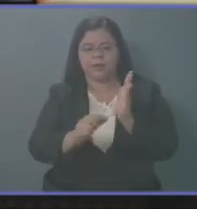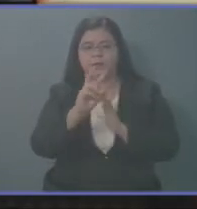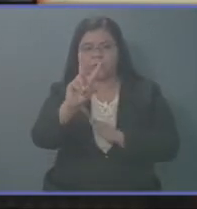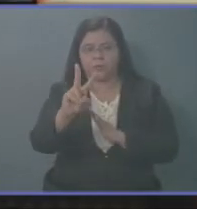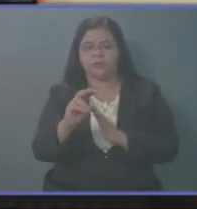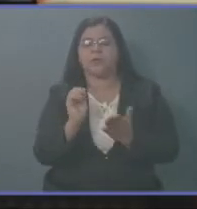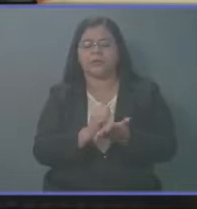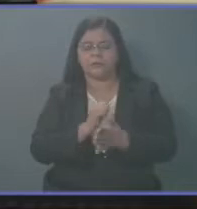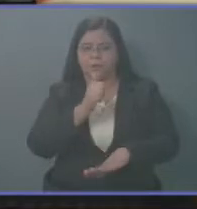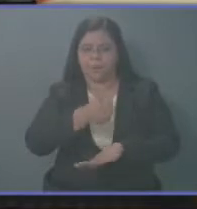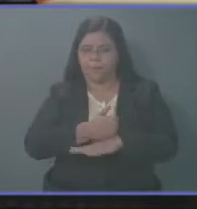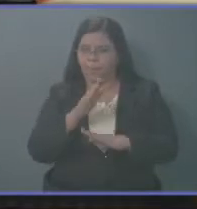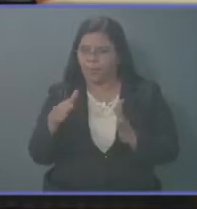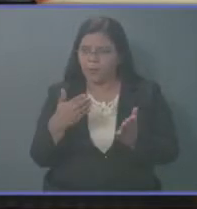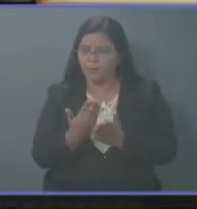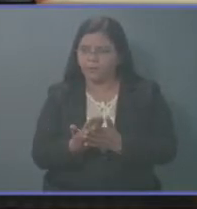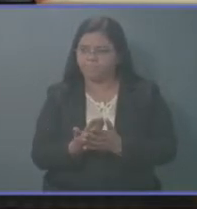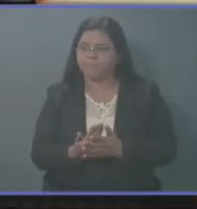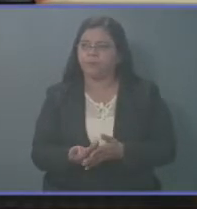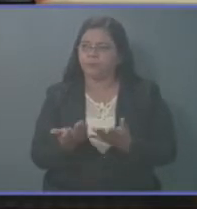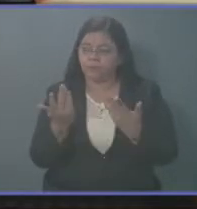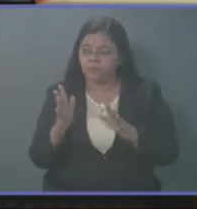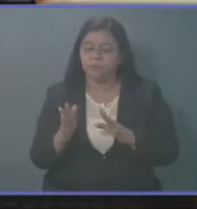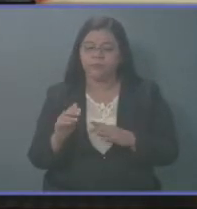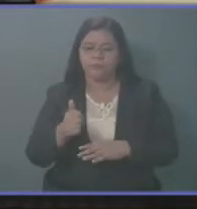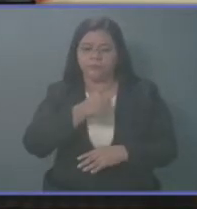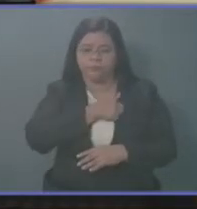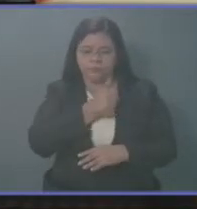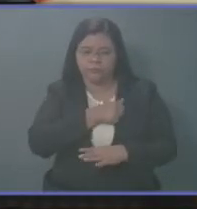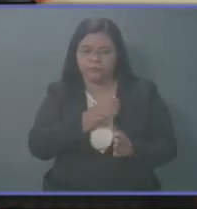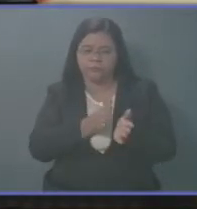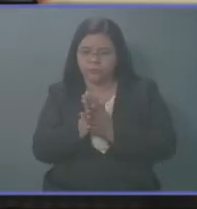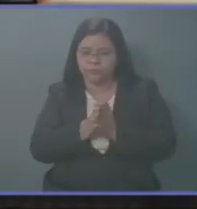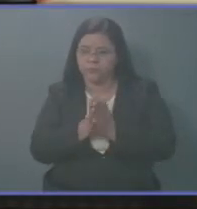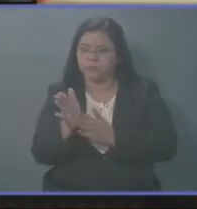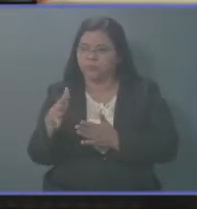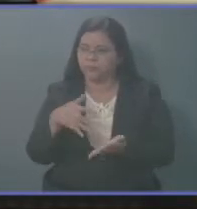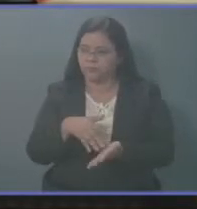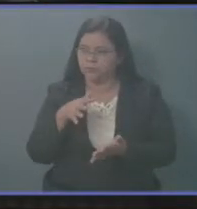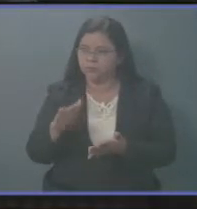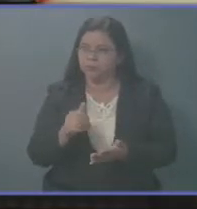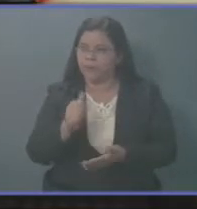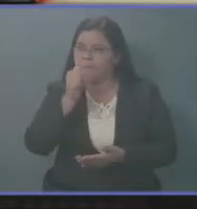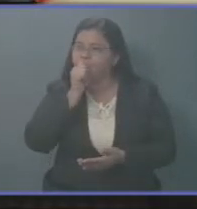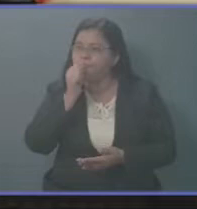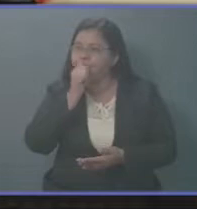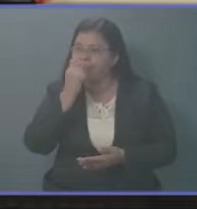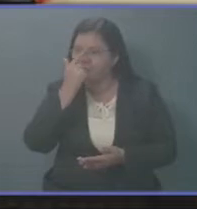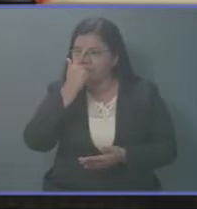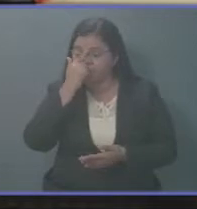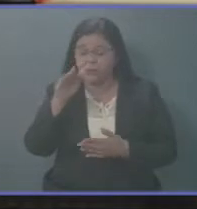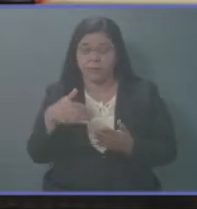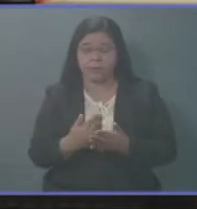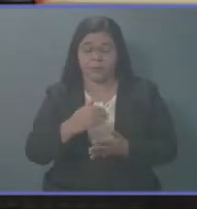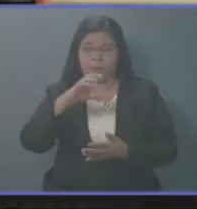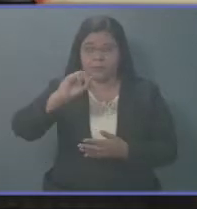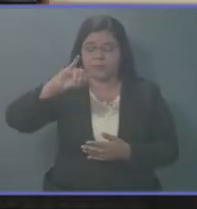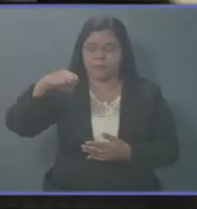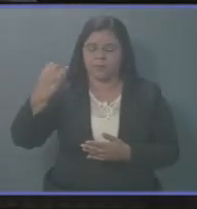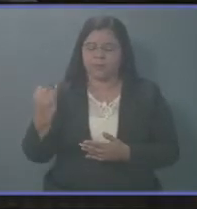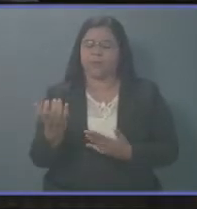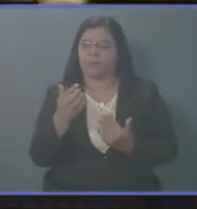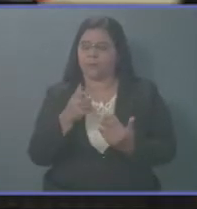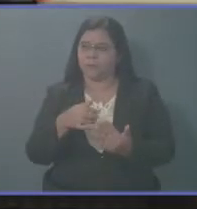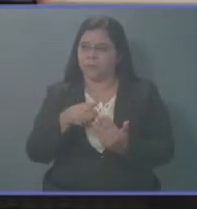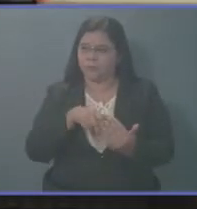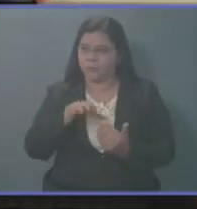cual establece lo siguiente: el interés público tiene primacía sobre el interés privado. Sobre este principio, la Sala de lo Constitucional de la Corte Suprema de Justicia ha